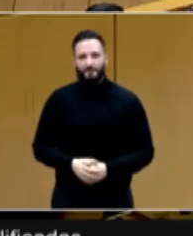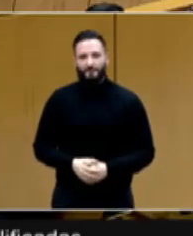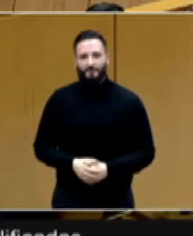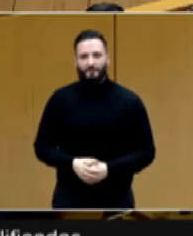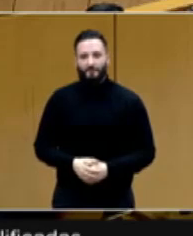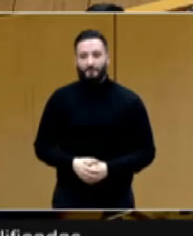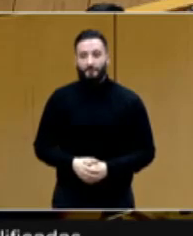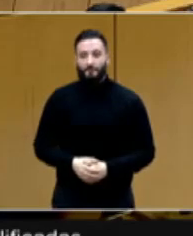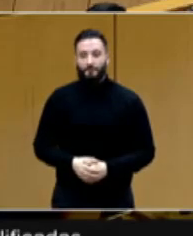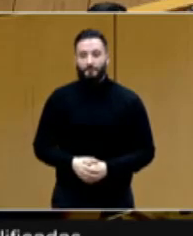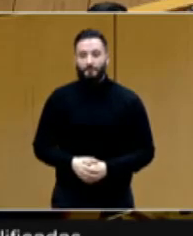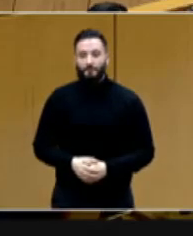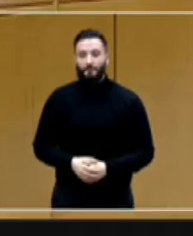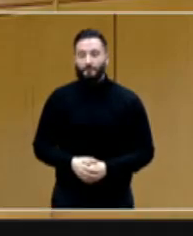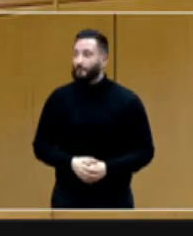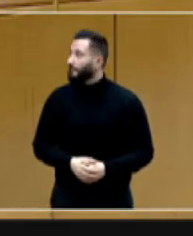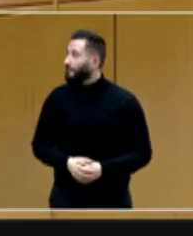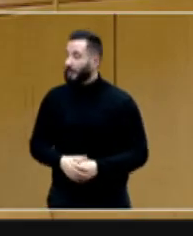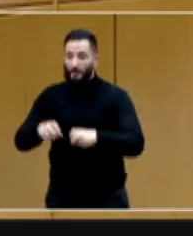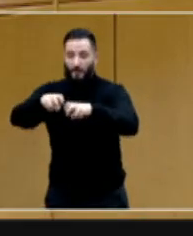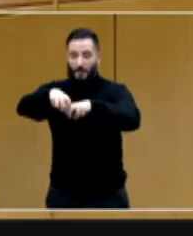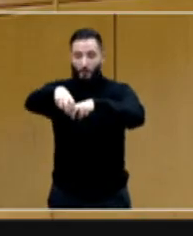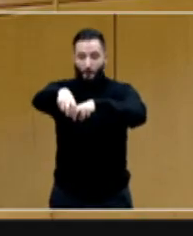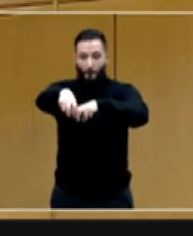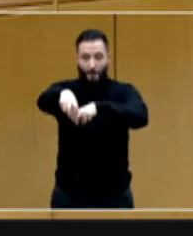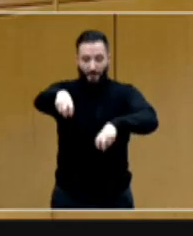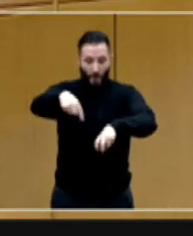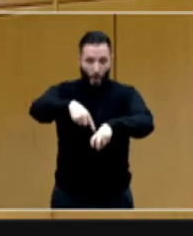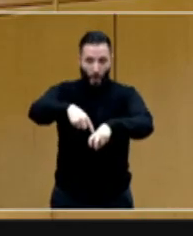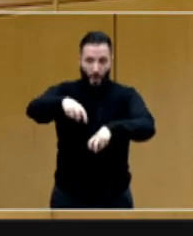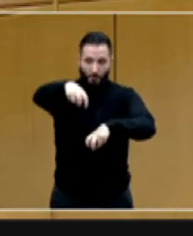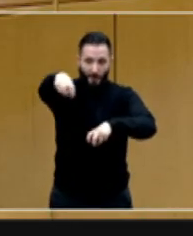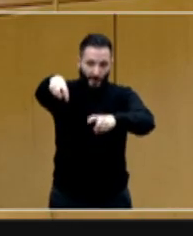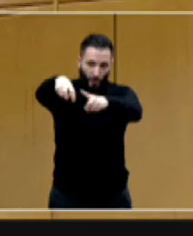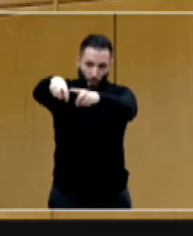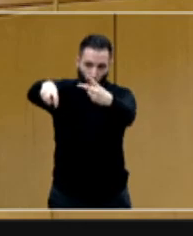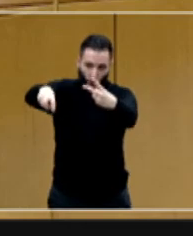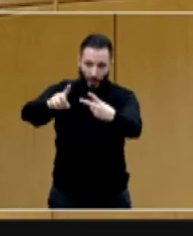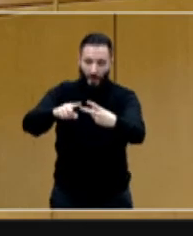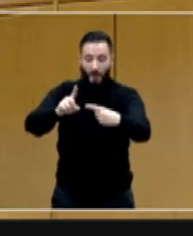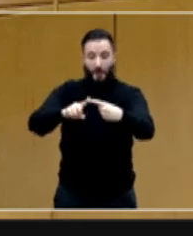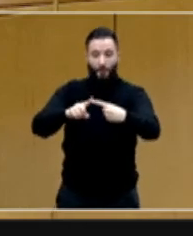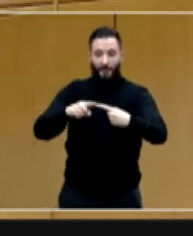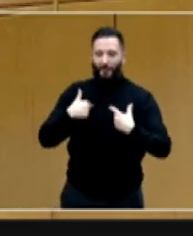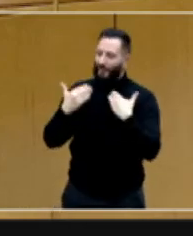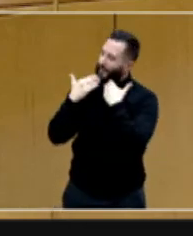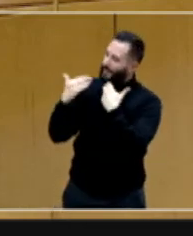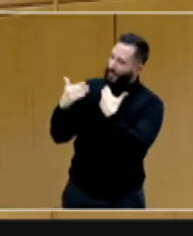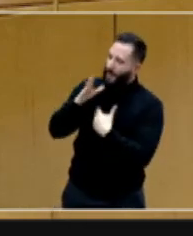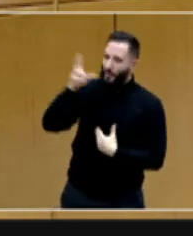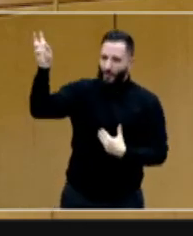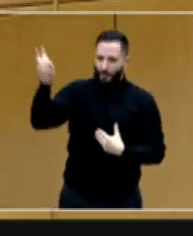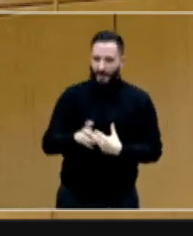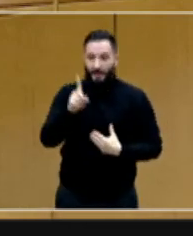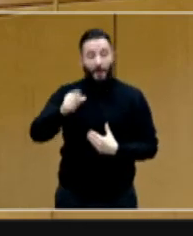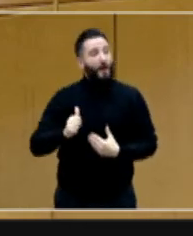Sí aquí primero y luego sí llora por o no daros las gracias por por estar hoy aquí pero